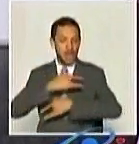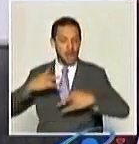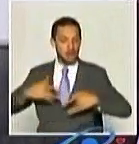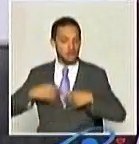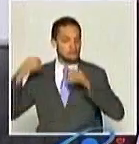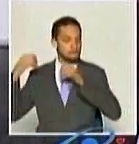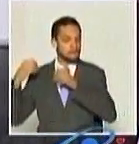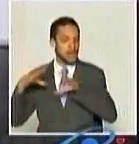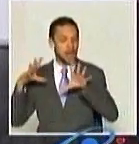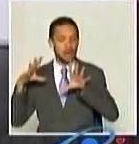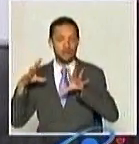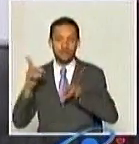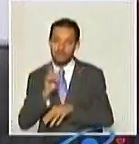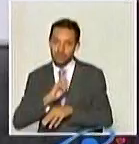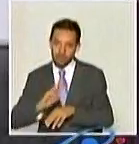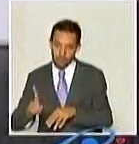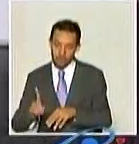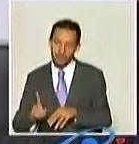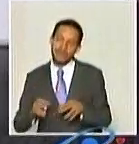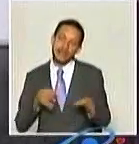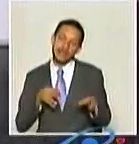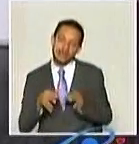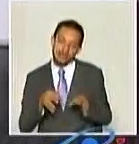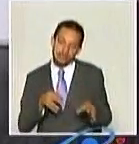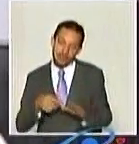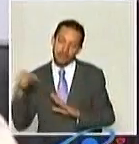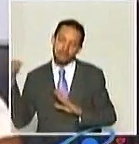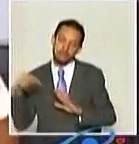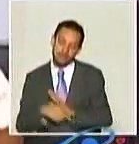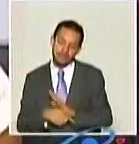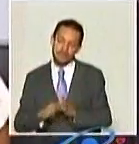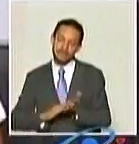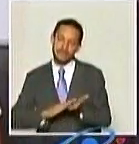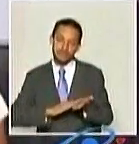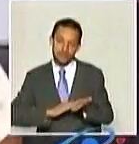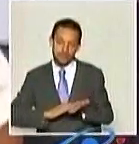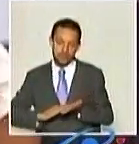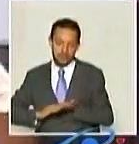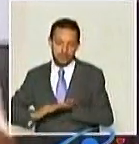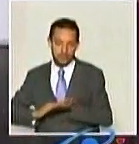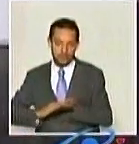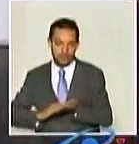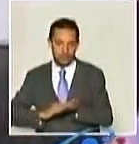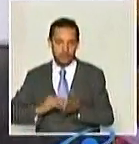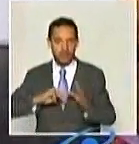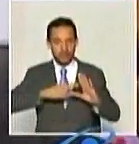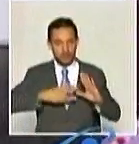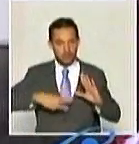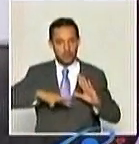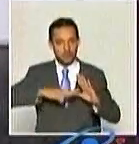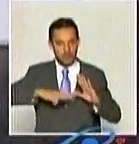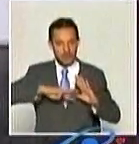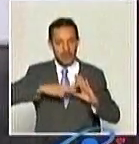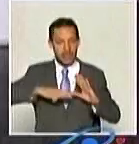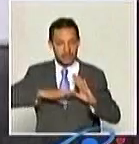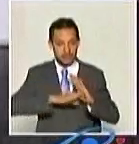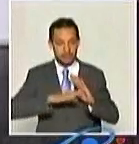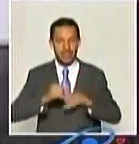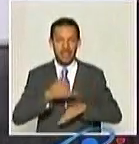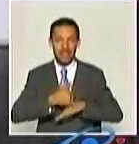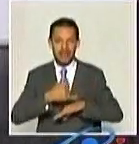todo. Dentro de los esquemas terapéuticos que nosotros hacemos en nuestro parque médico en Dos Quebradas, que queda a media cuadra de la iglesia de la